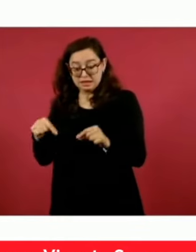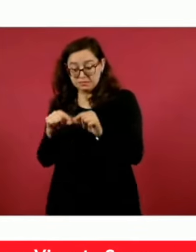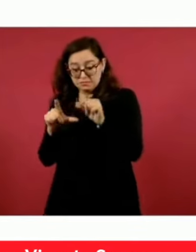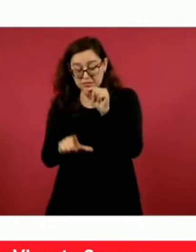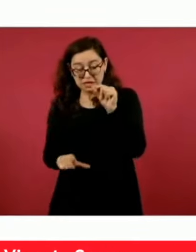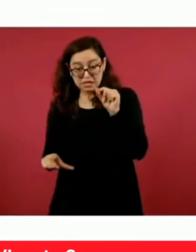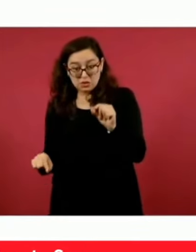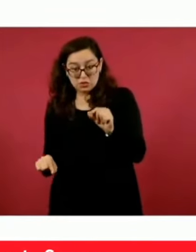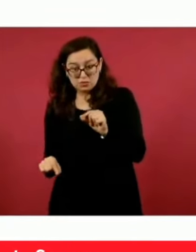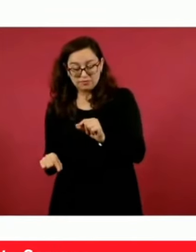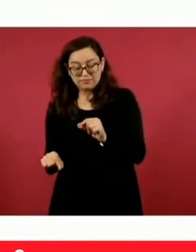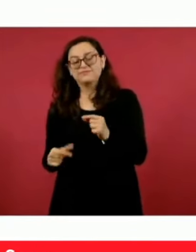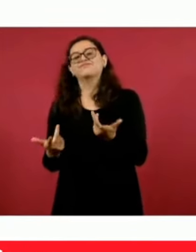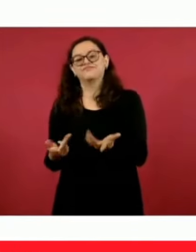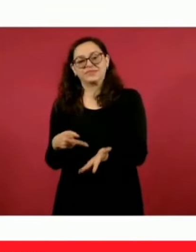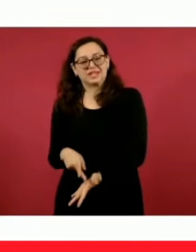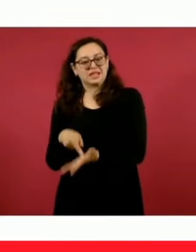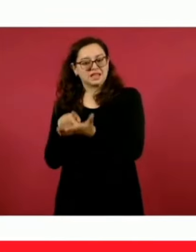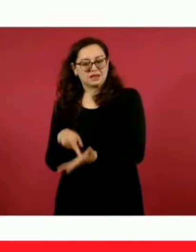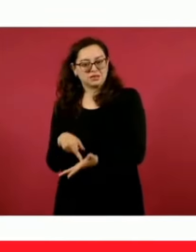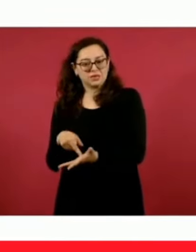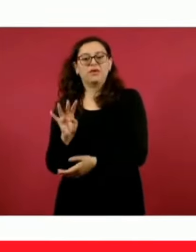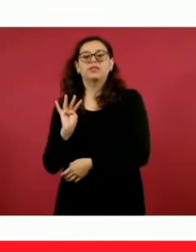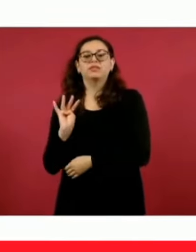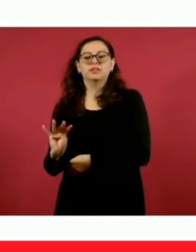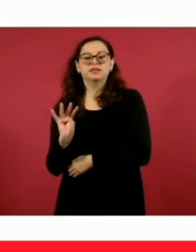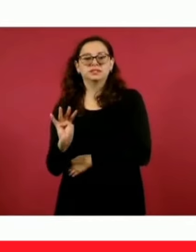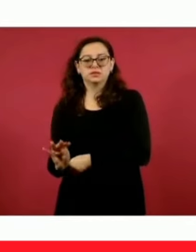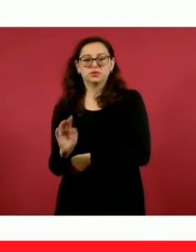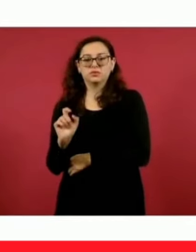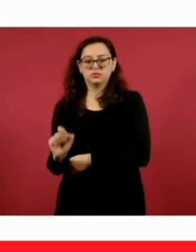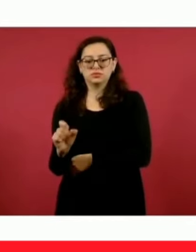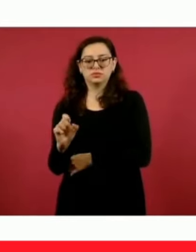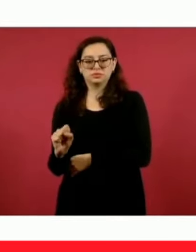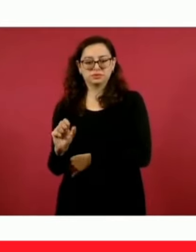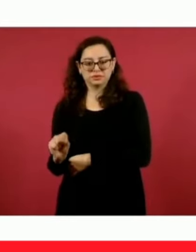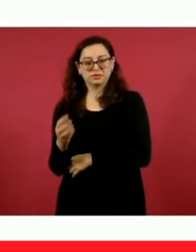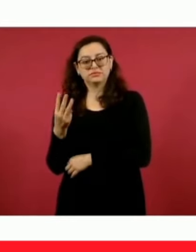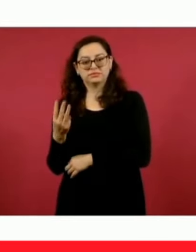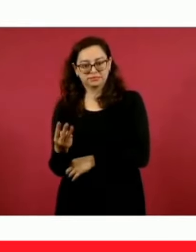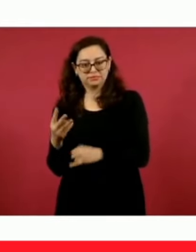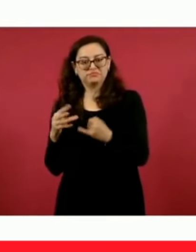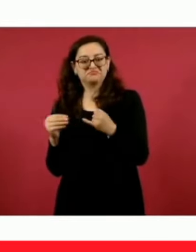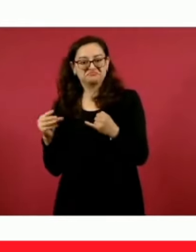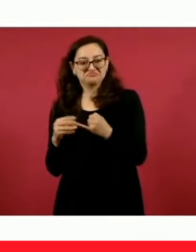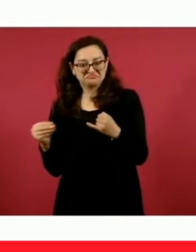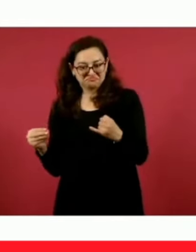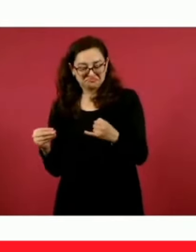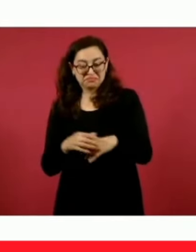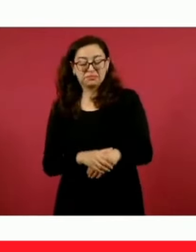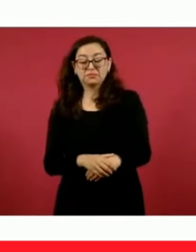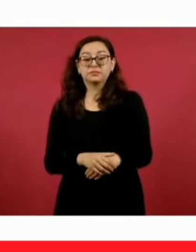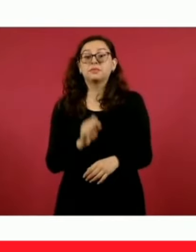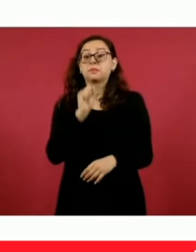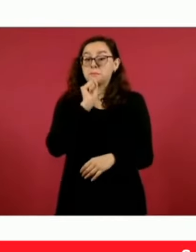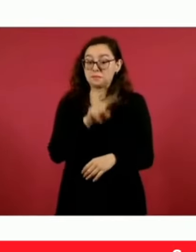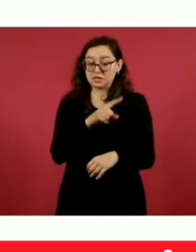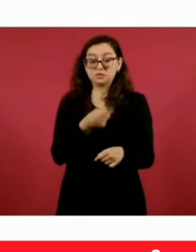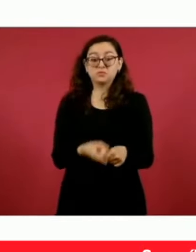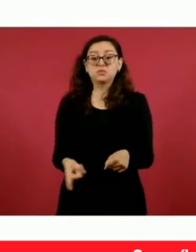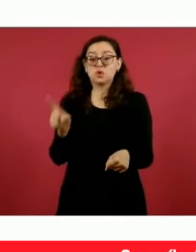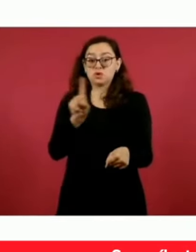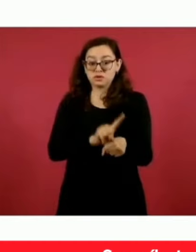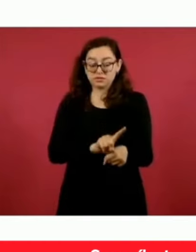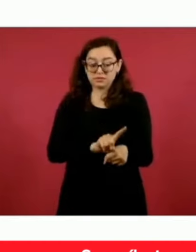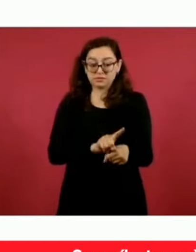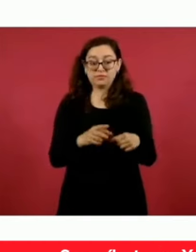Nacional del kilo a solamente 19 pes con 63 cavos para ese mismo día el 24 de Julio